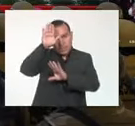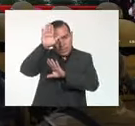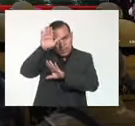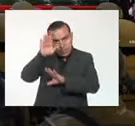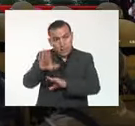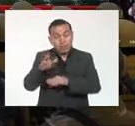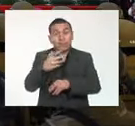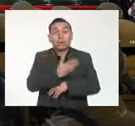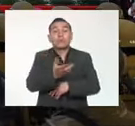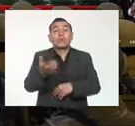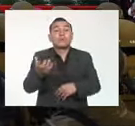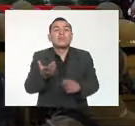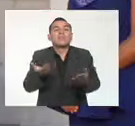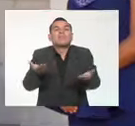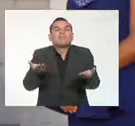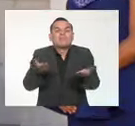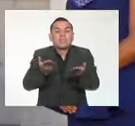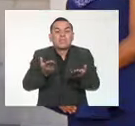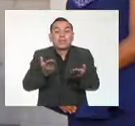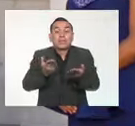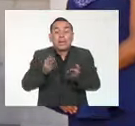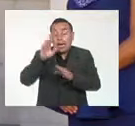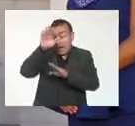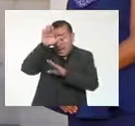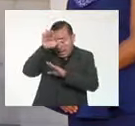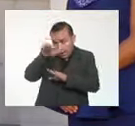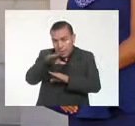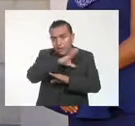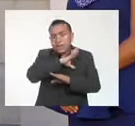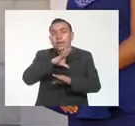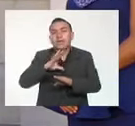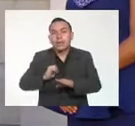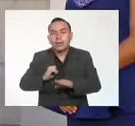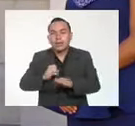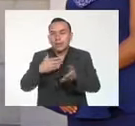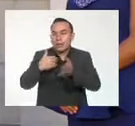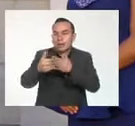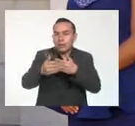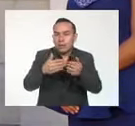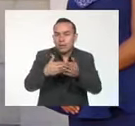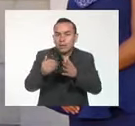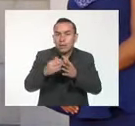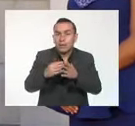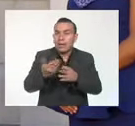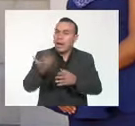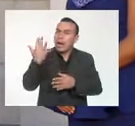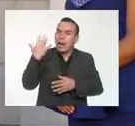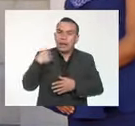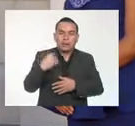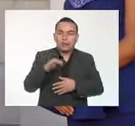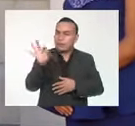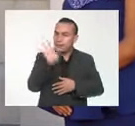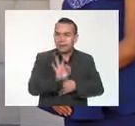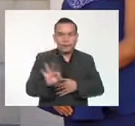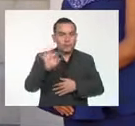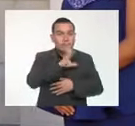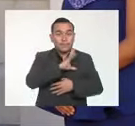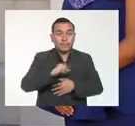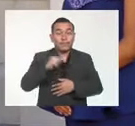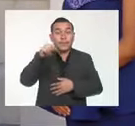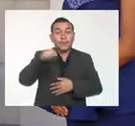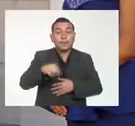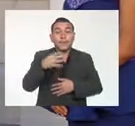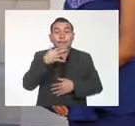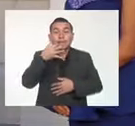era un día que todos honrábamos a nuestra patria, a pesar de que no era la mejor patria. Pero ahora